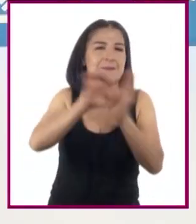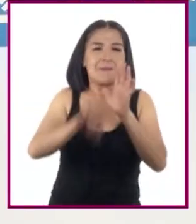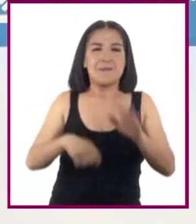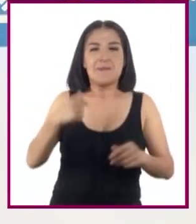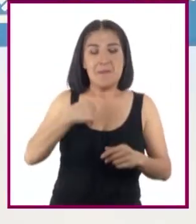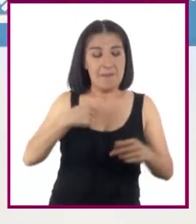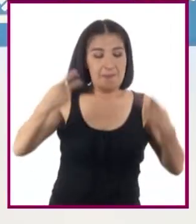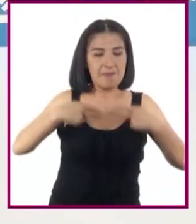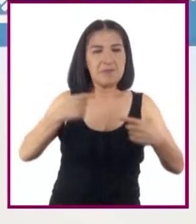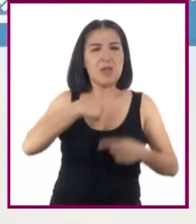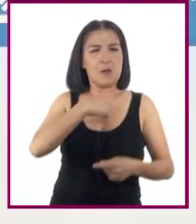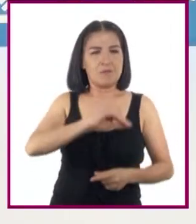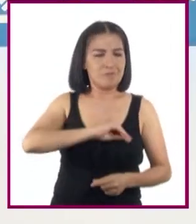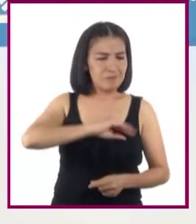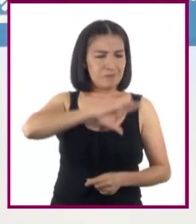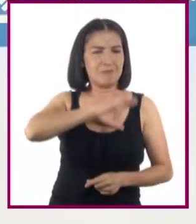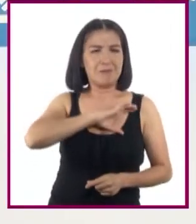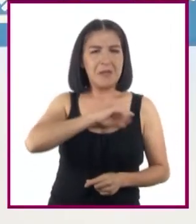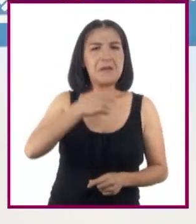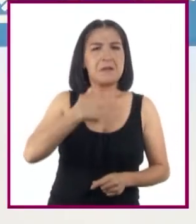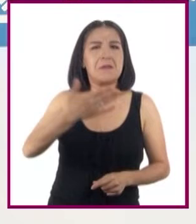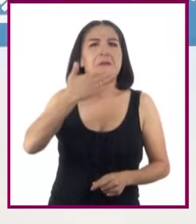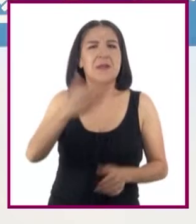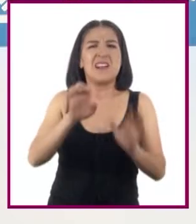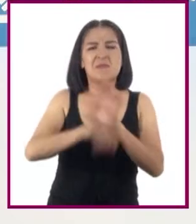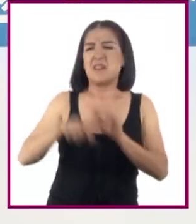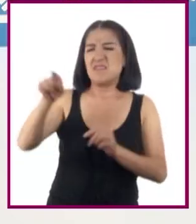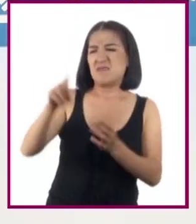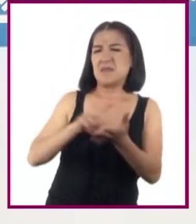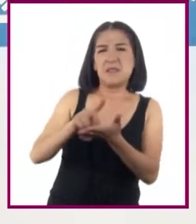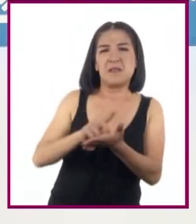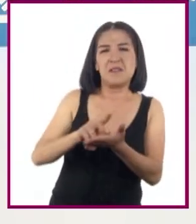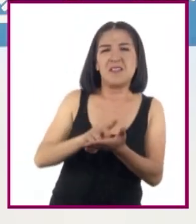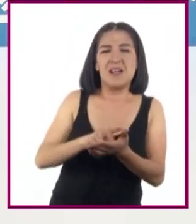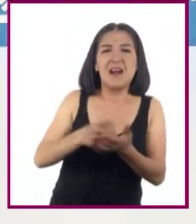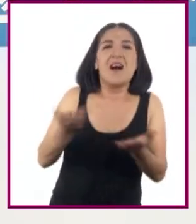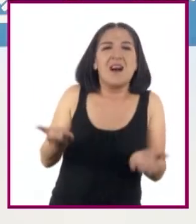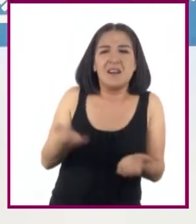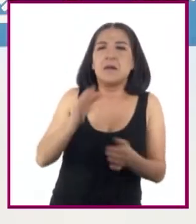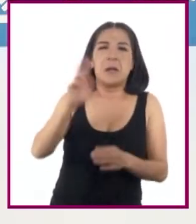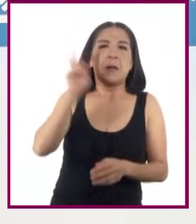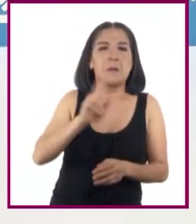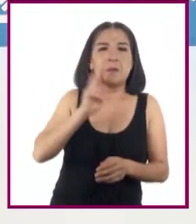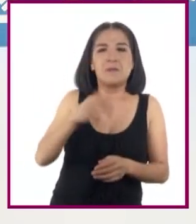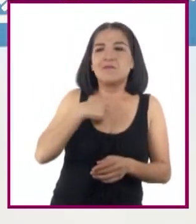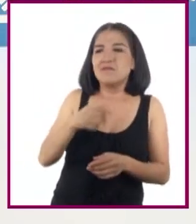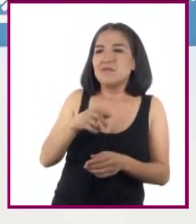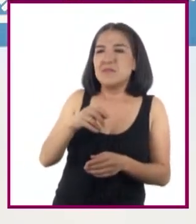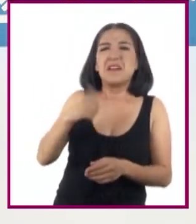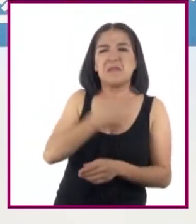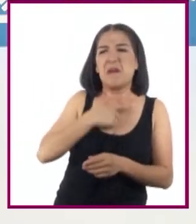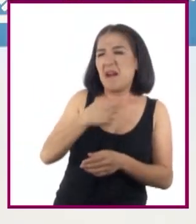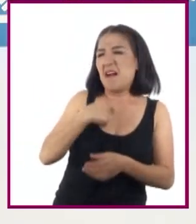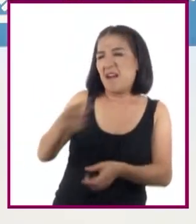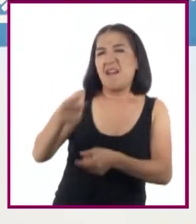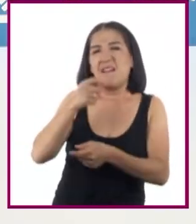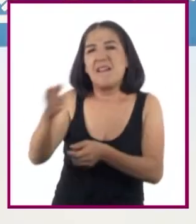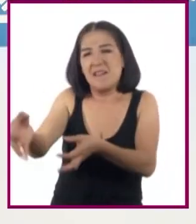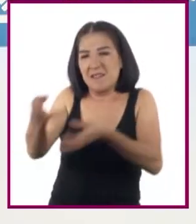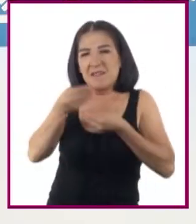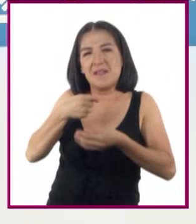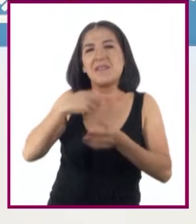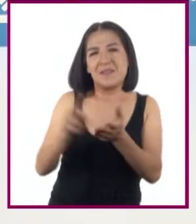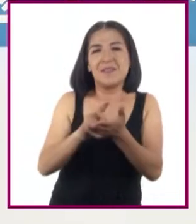valoración positiva respecto a ciertas sustancias, eso puede tener mayor influencia en el consumo que la opinión de su grupo